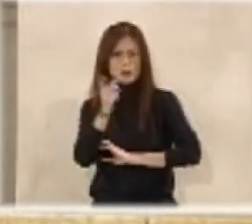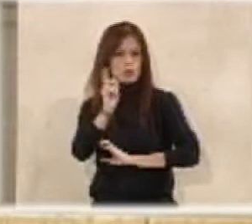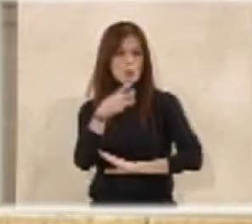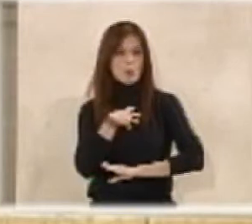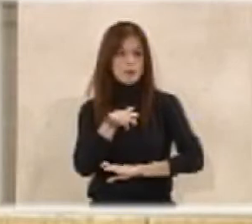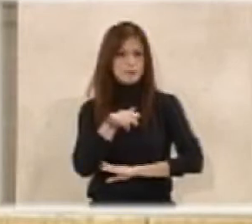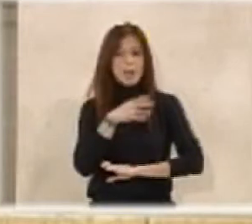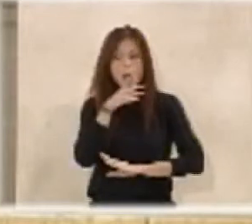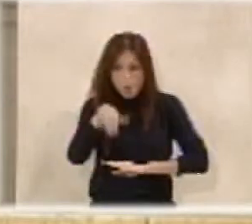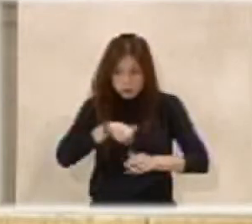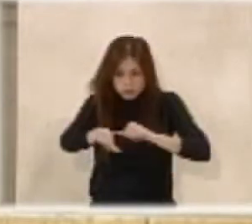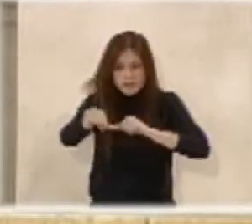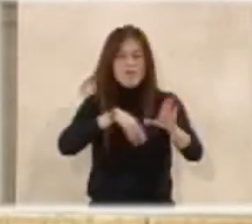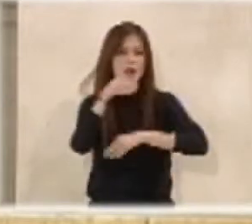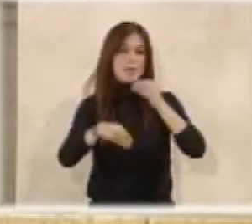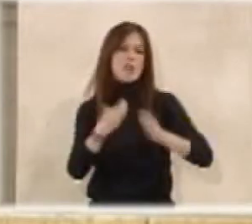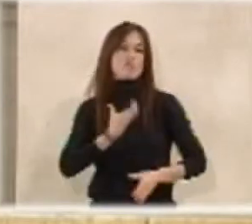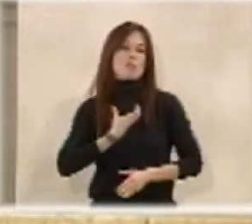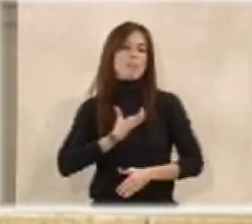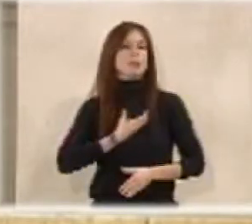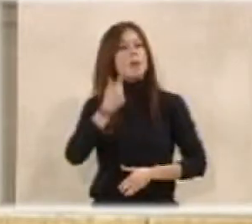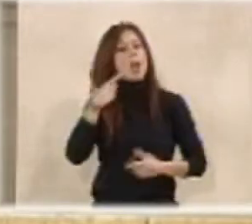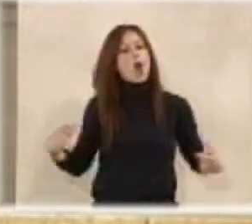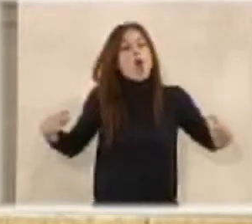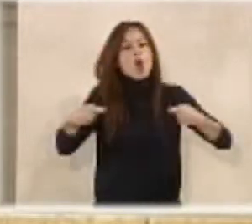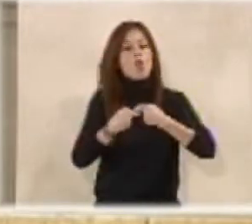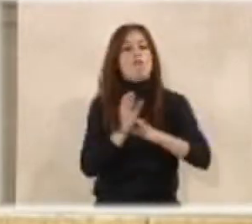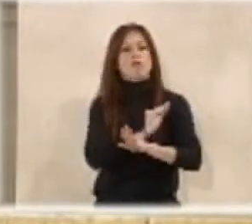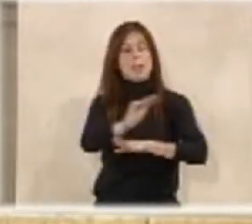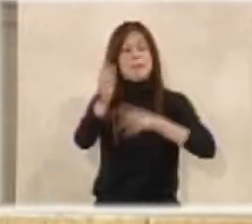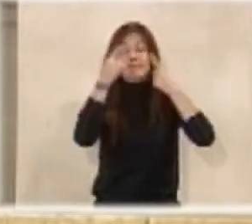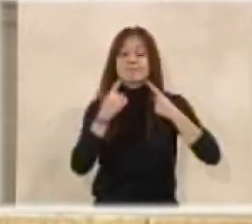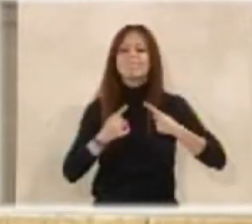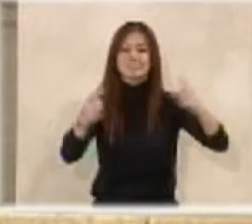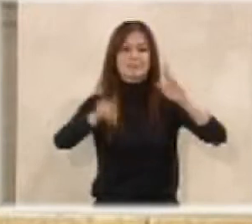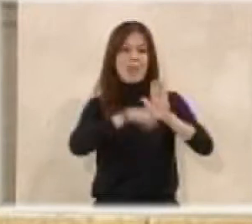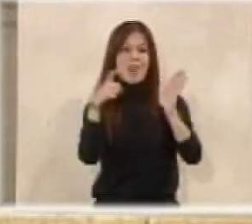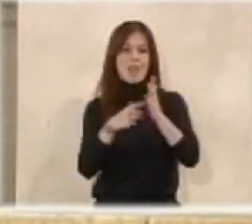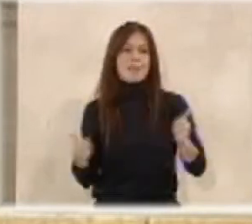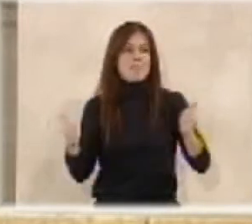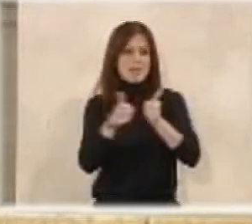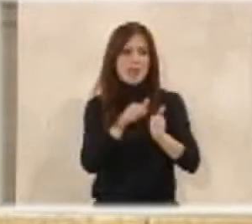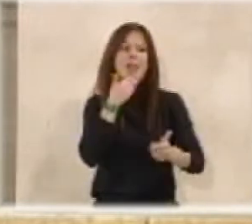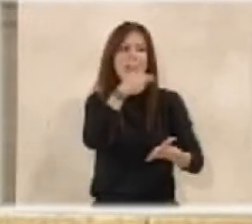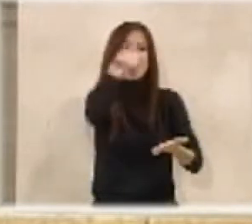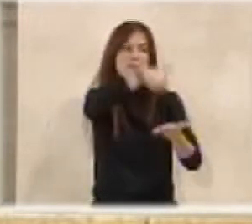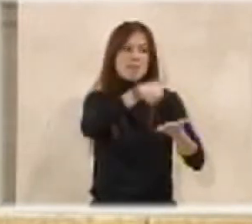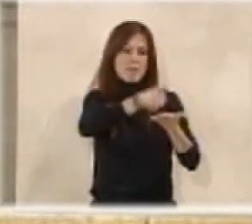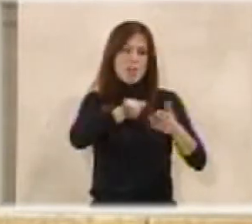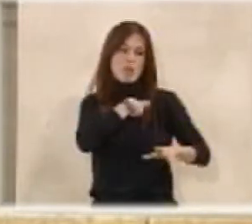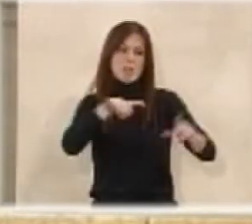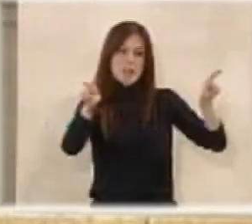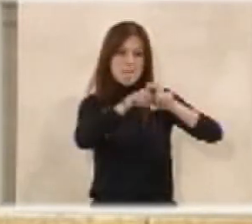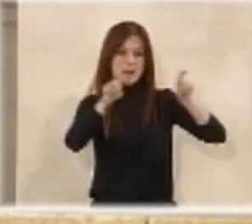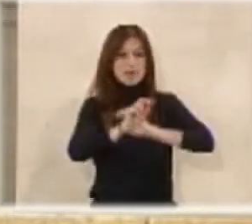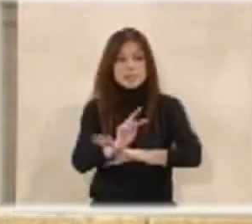Y eso se va a hacer. Y el ayuntamiento de Almería cofinanciará por primera vez la ley de dependencia a petición de ese comité de empresa. Y